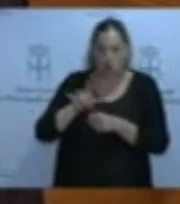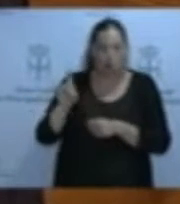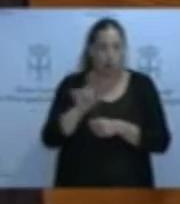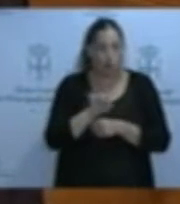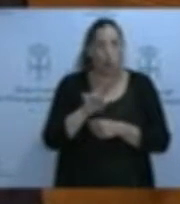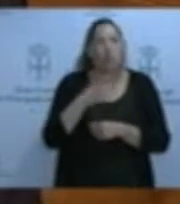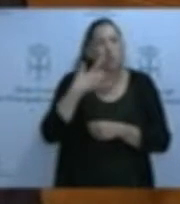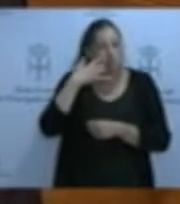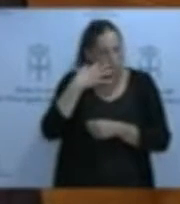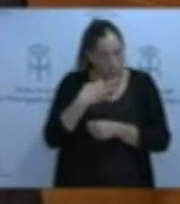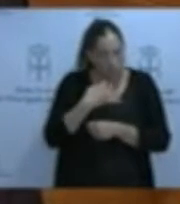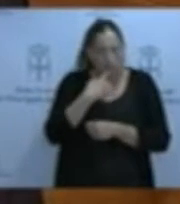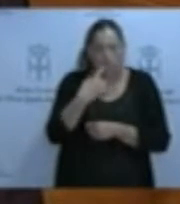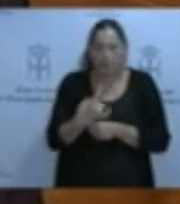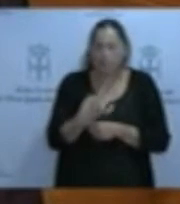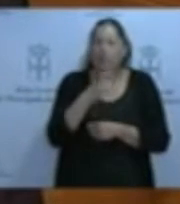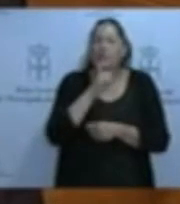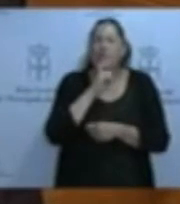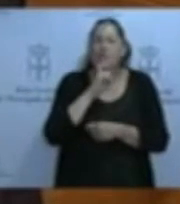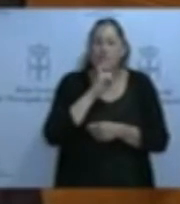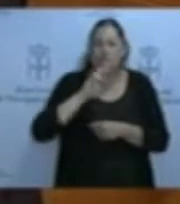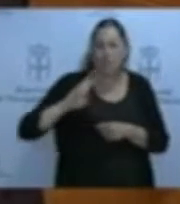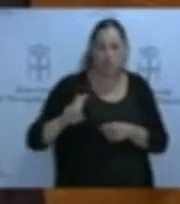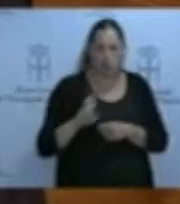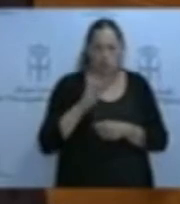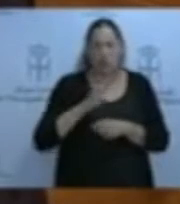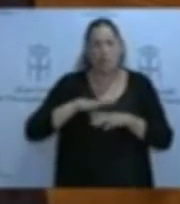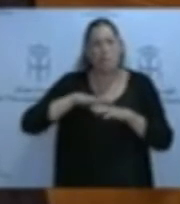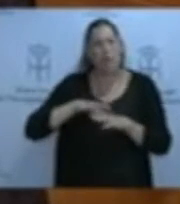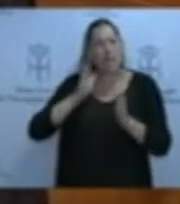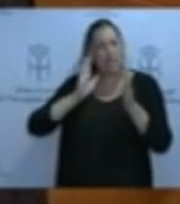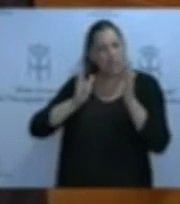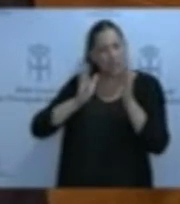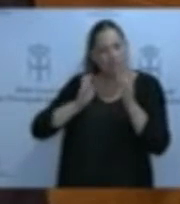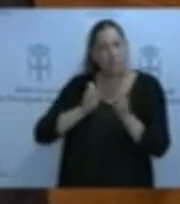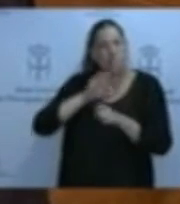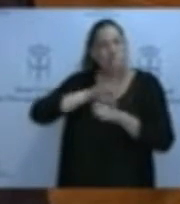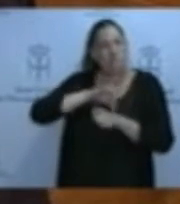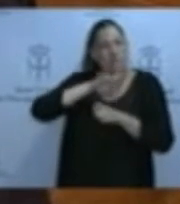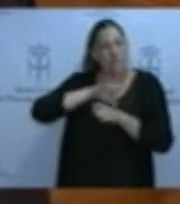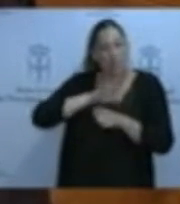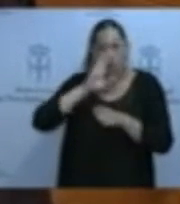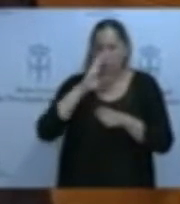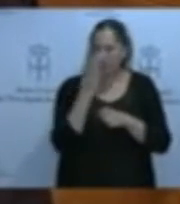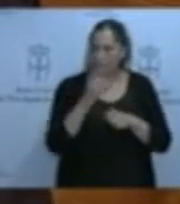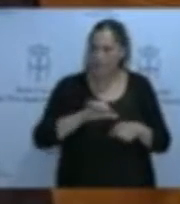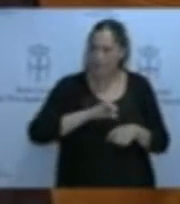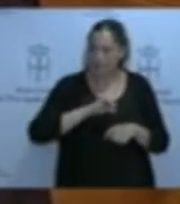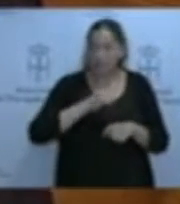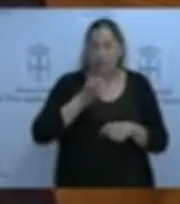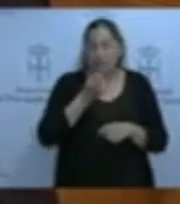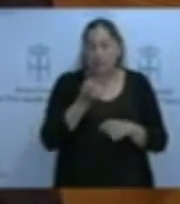que tienen serias dificultades para recibir tratamientos médicos que no se dispensan a través de receta, como una pomada o un